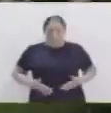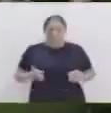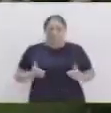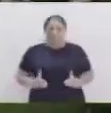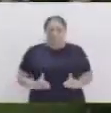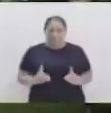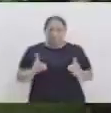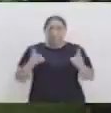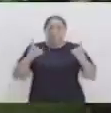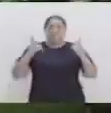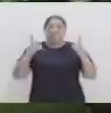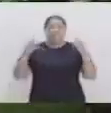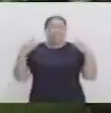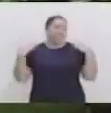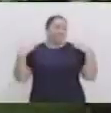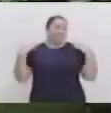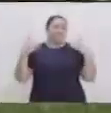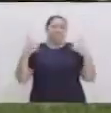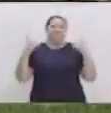hombros. Desarrollar.